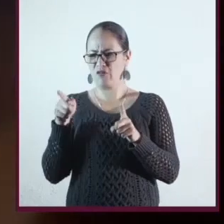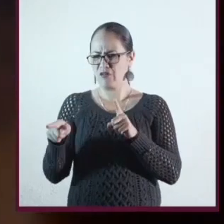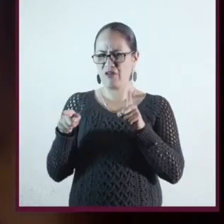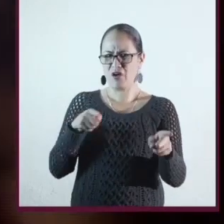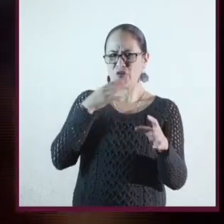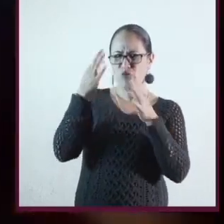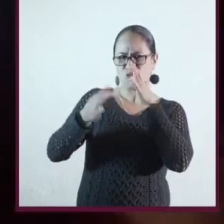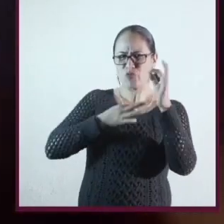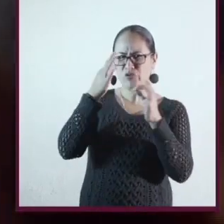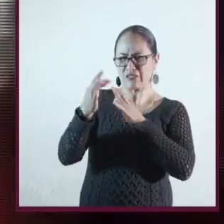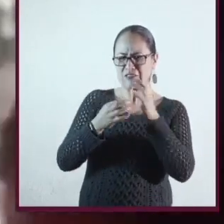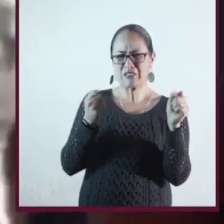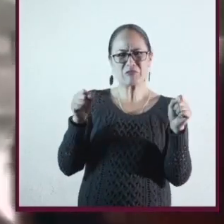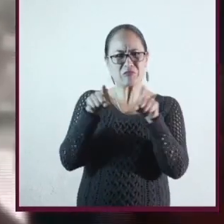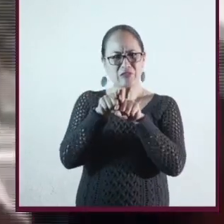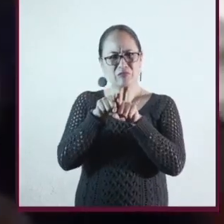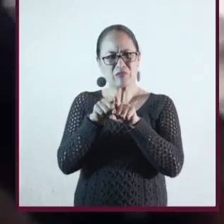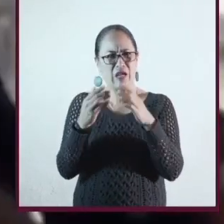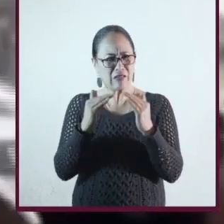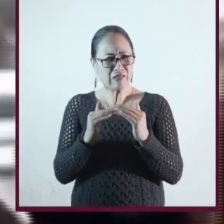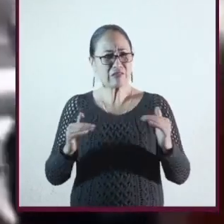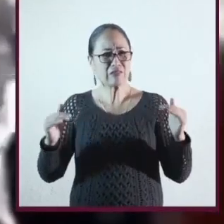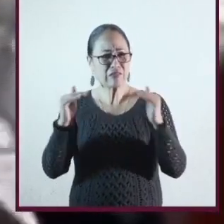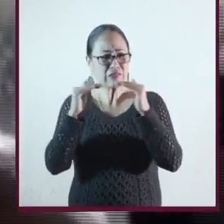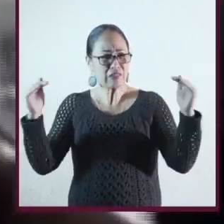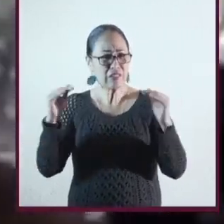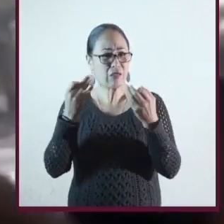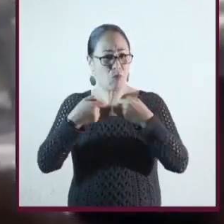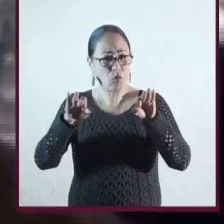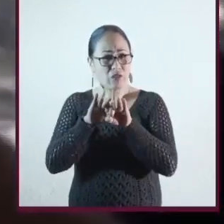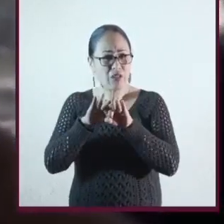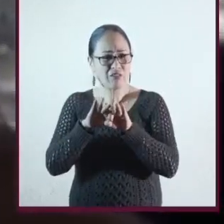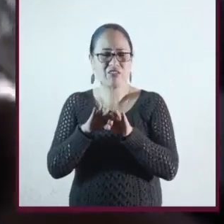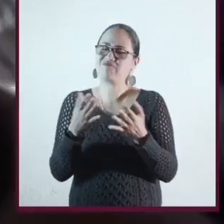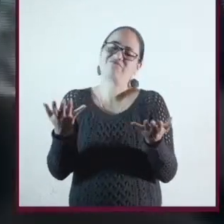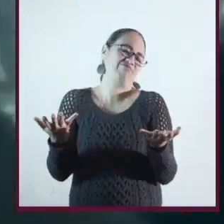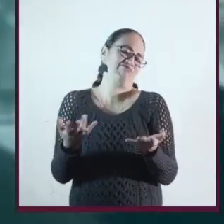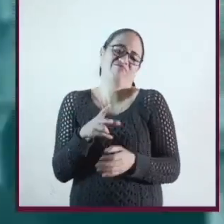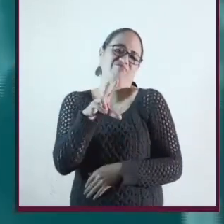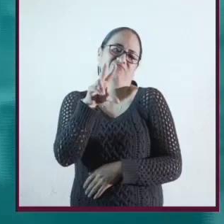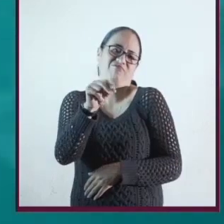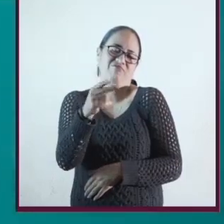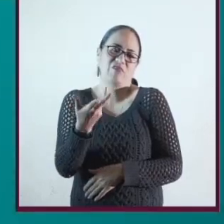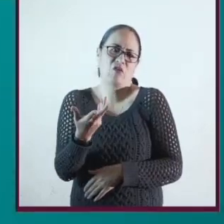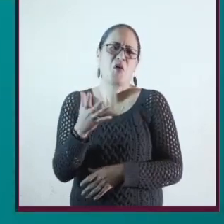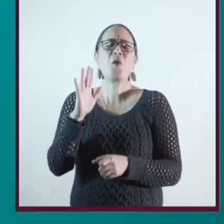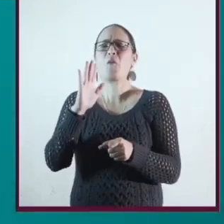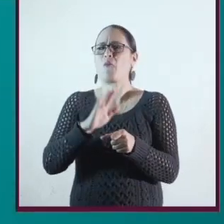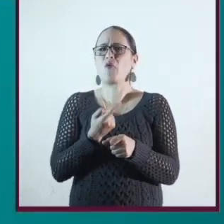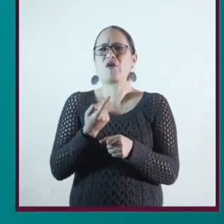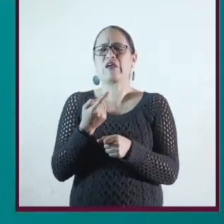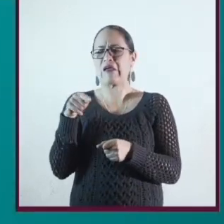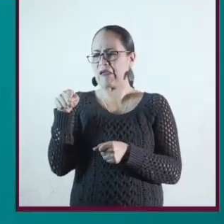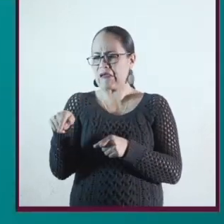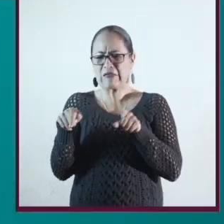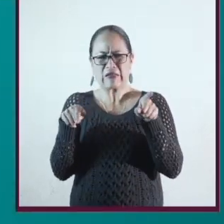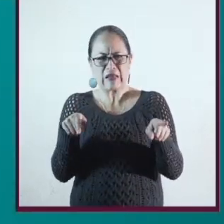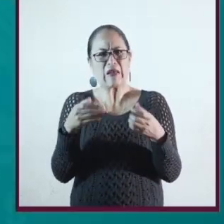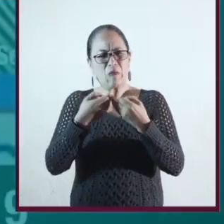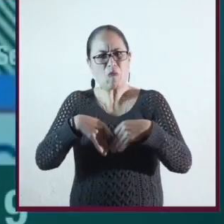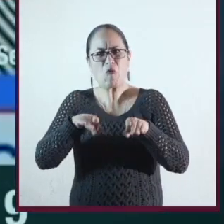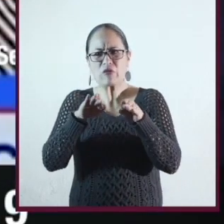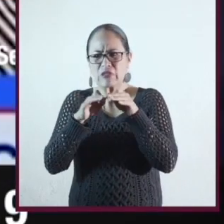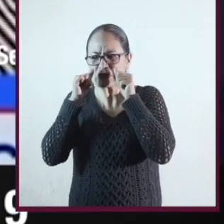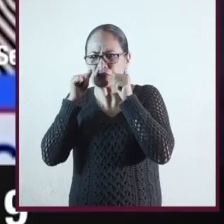son igual de importantes? Definitivamente no. Entonces, ¿por qué las tratamos como si así